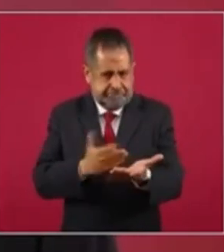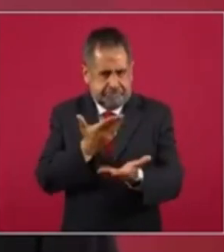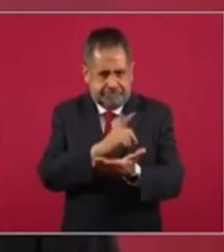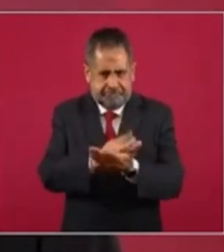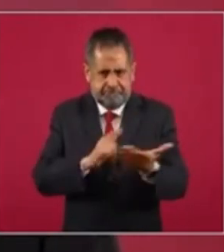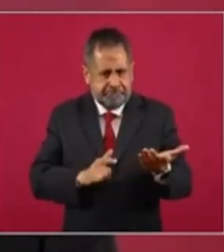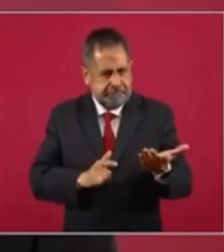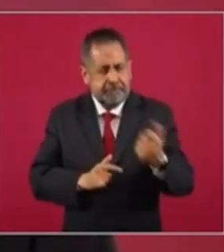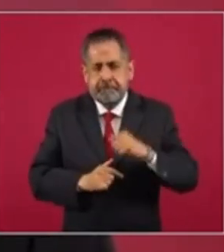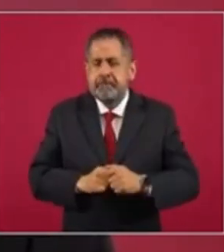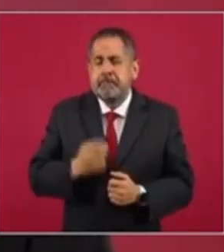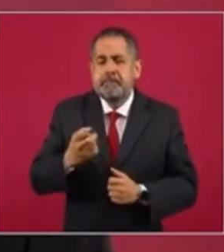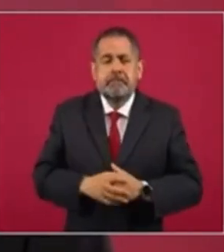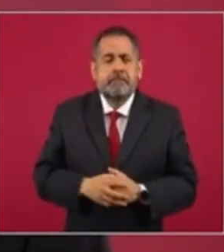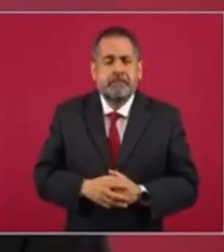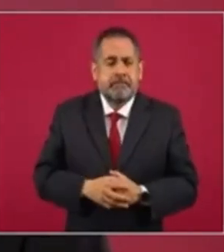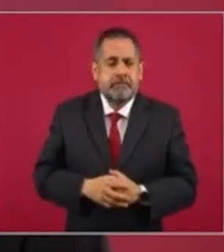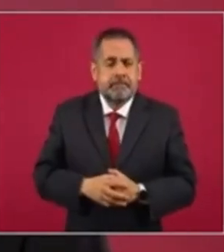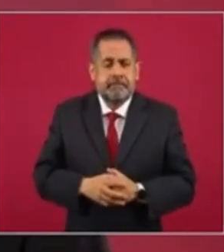Entonces,